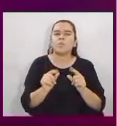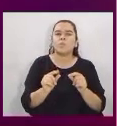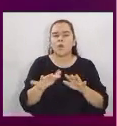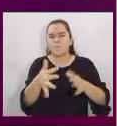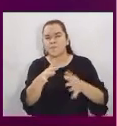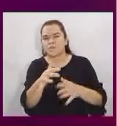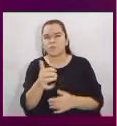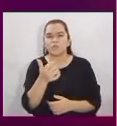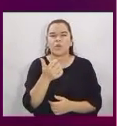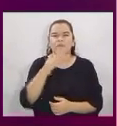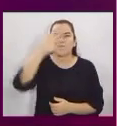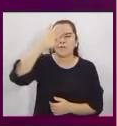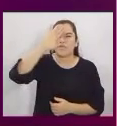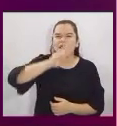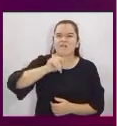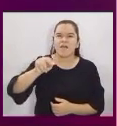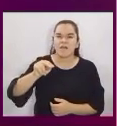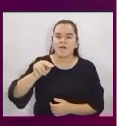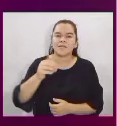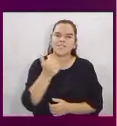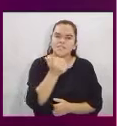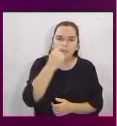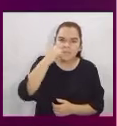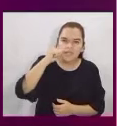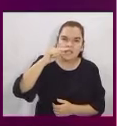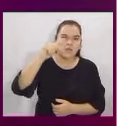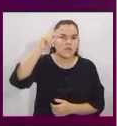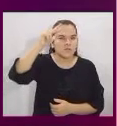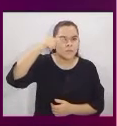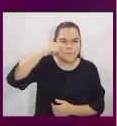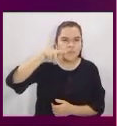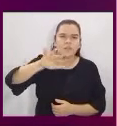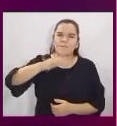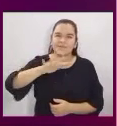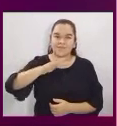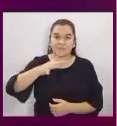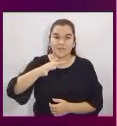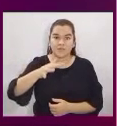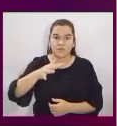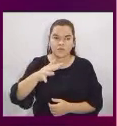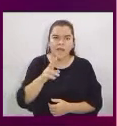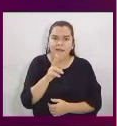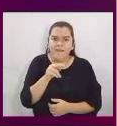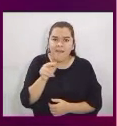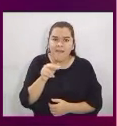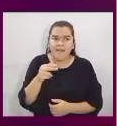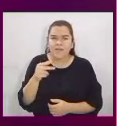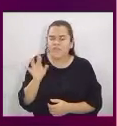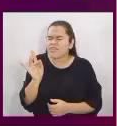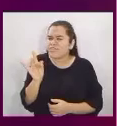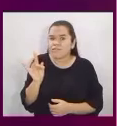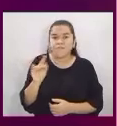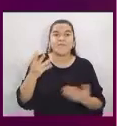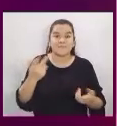abundantes. Se habla de entre 6.000 y 8.000 nuevos síndromes que se deben justamente